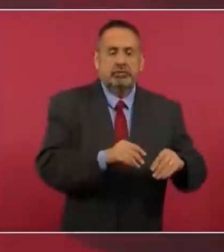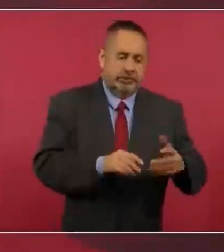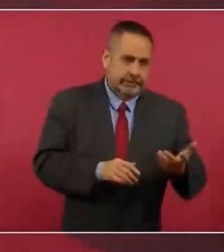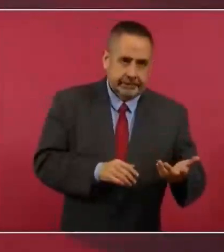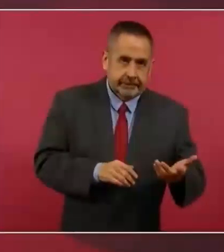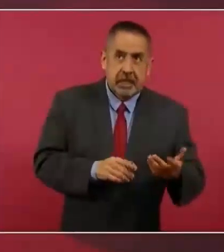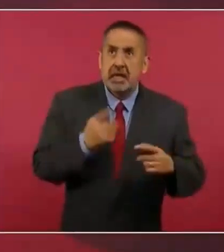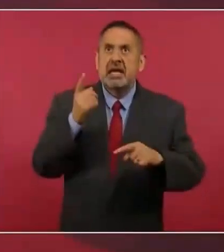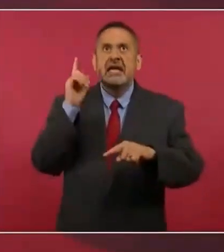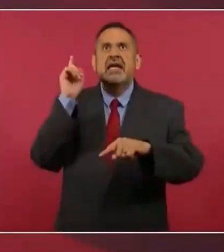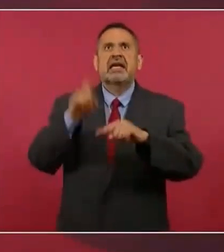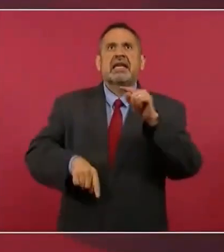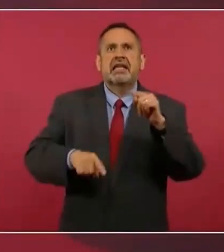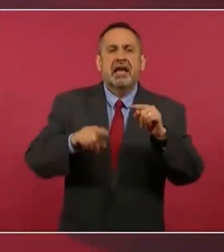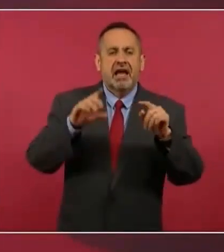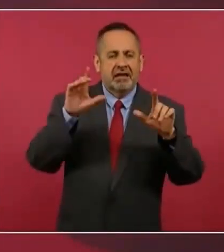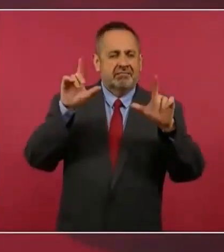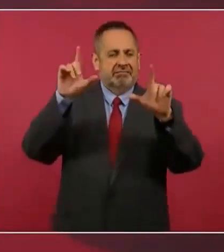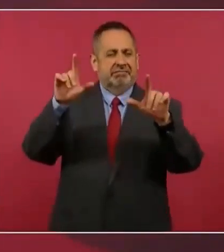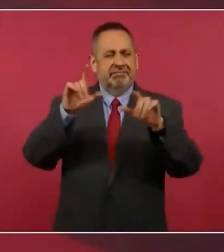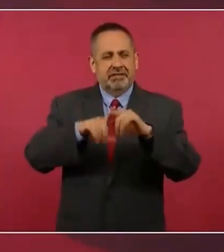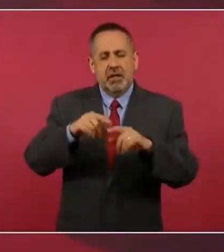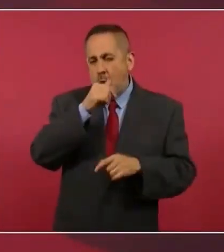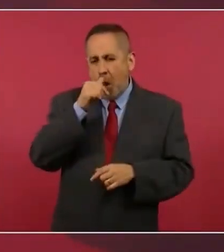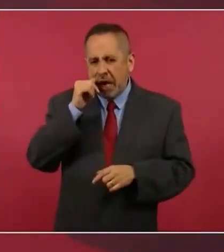sacaron a Juárez.